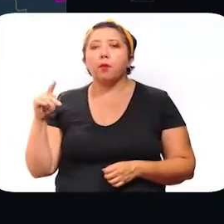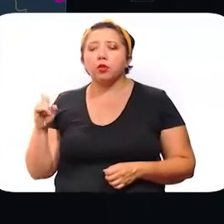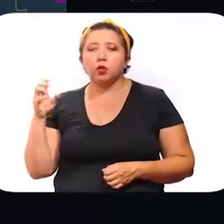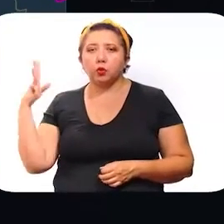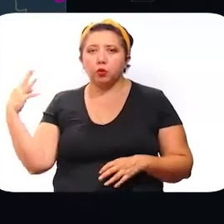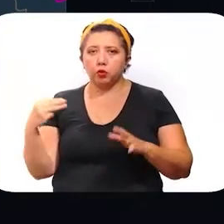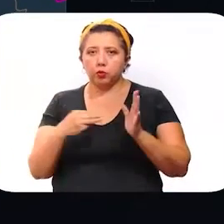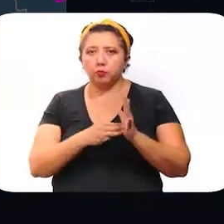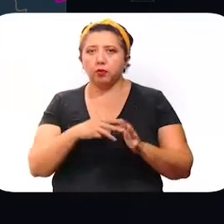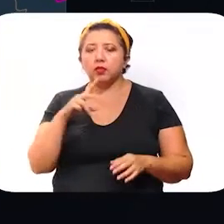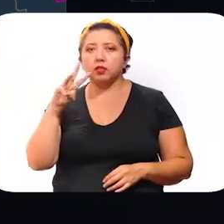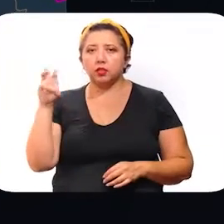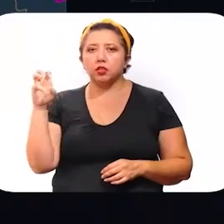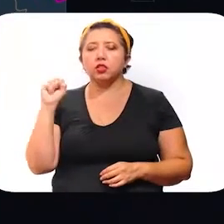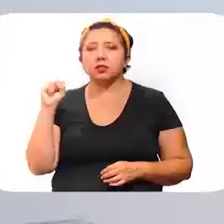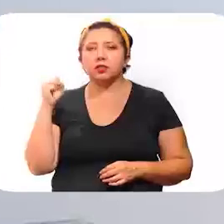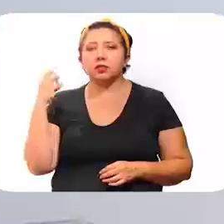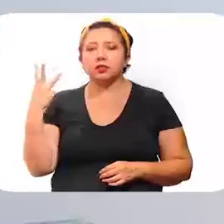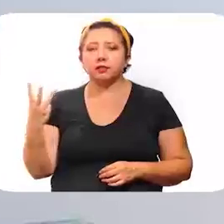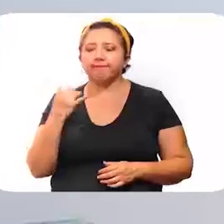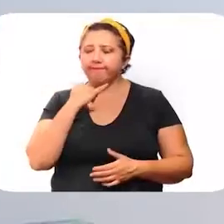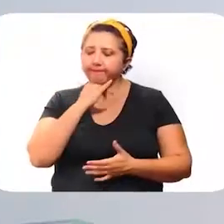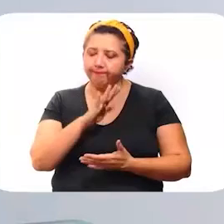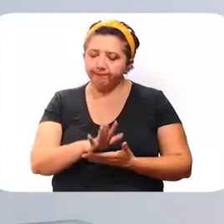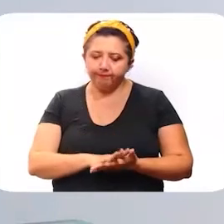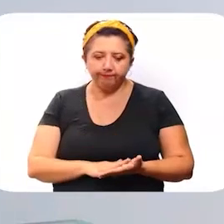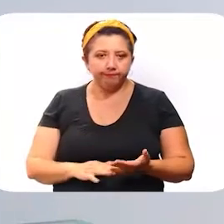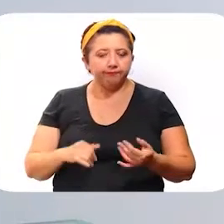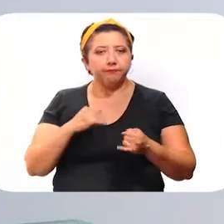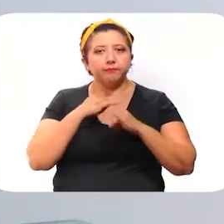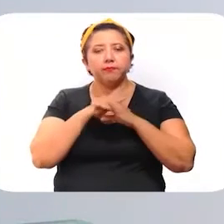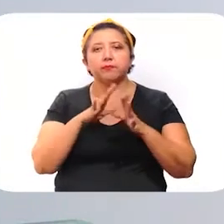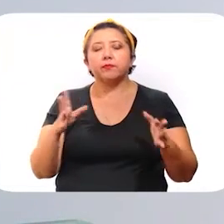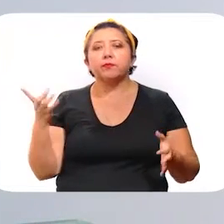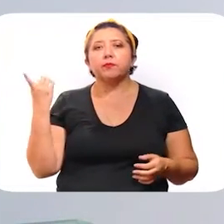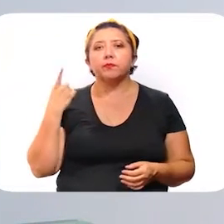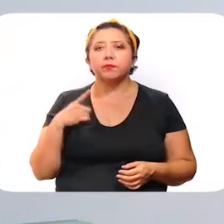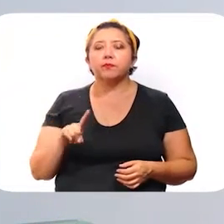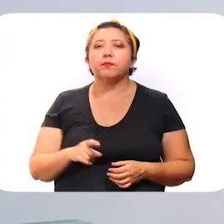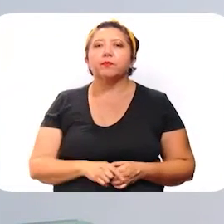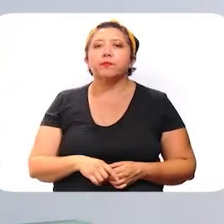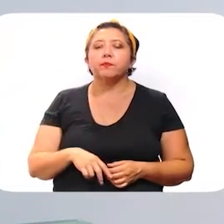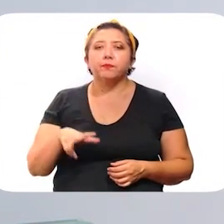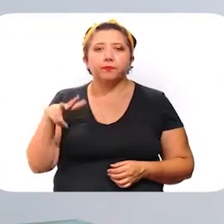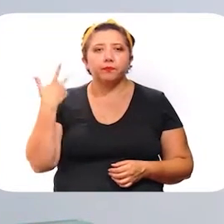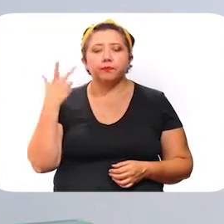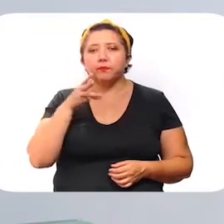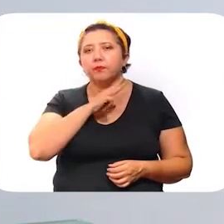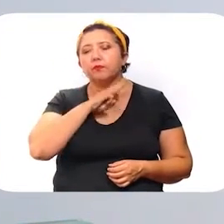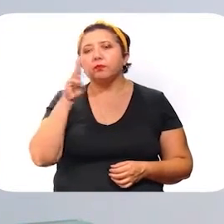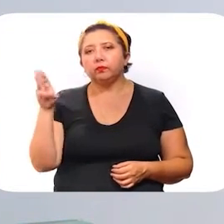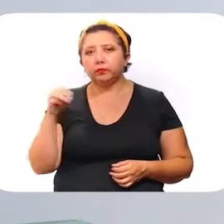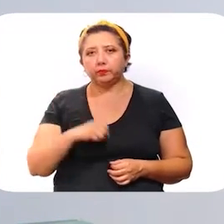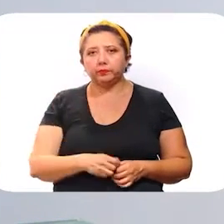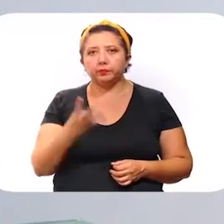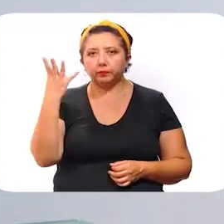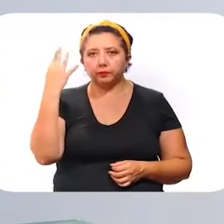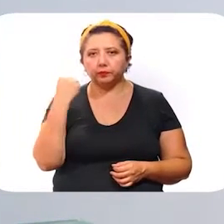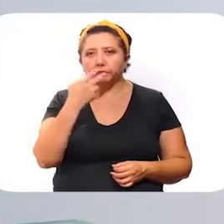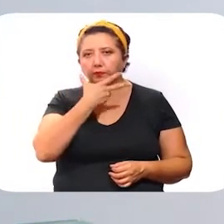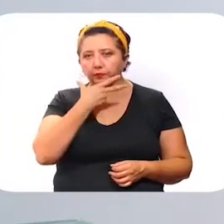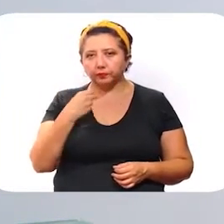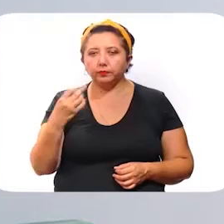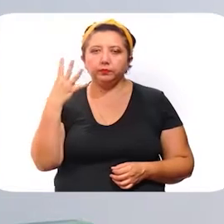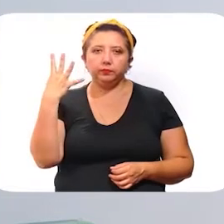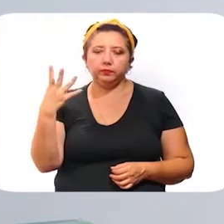poniente 4.363. Lamentablemente en este parte médico informamos de 13 fallecimientos. Son 9 hombres y